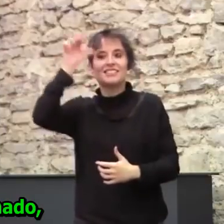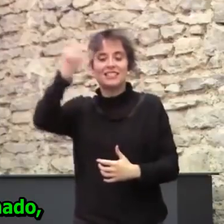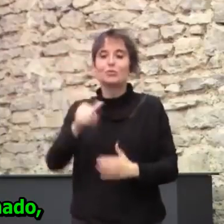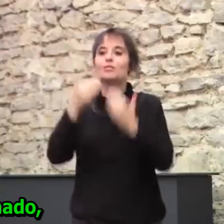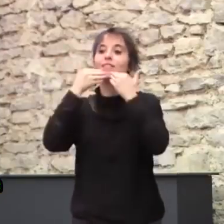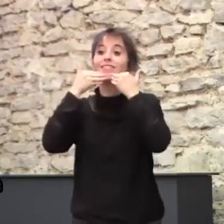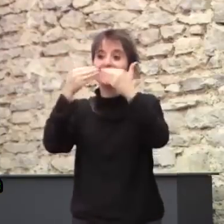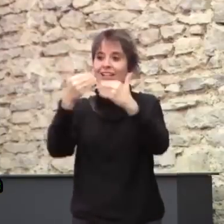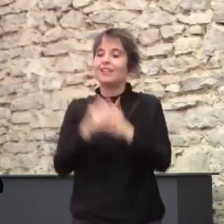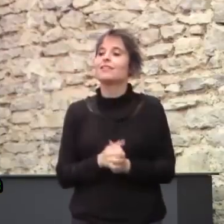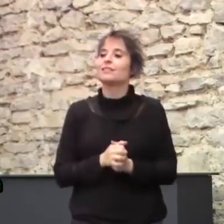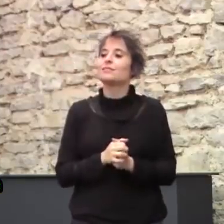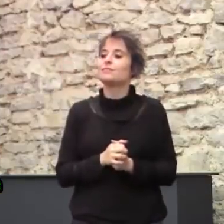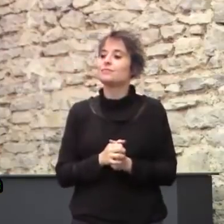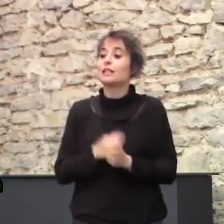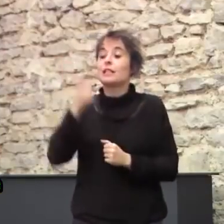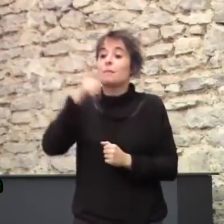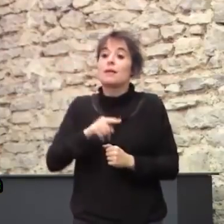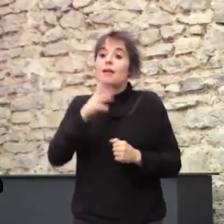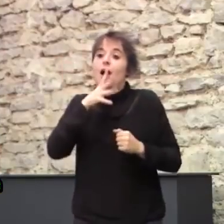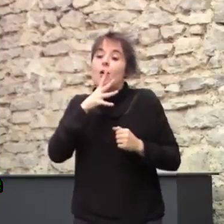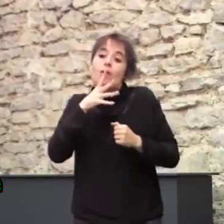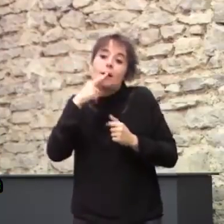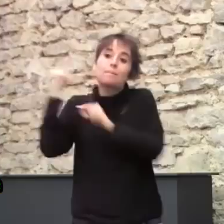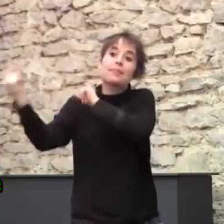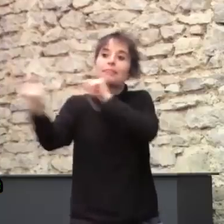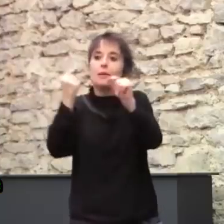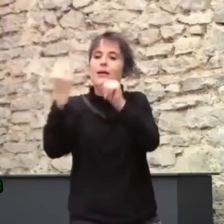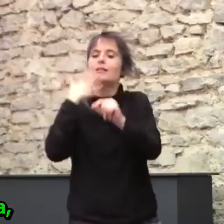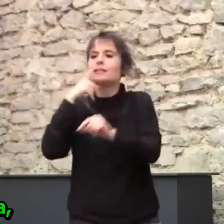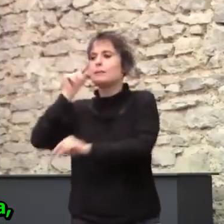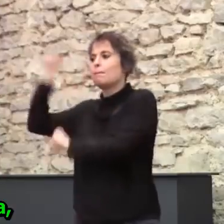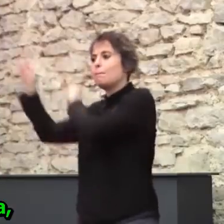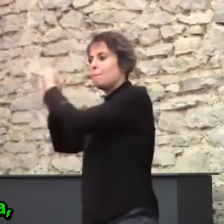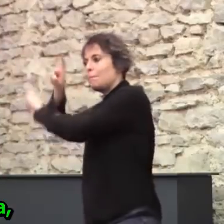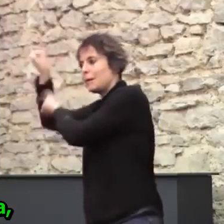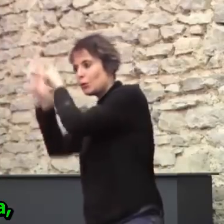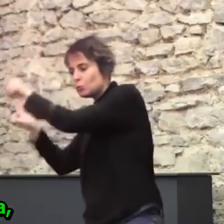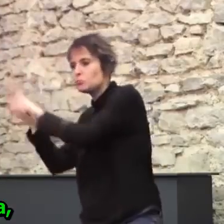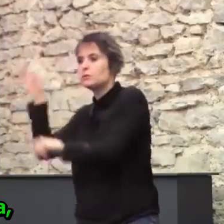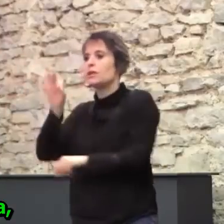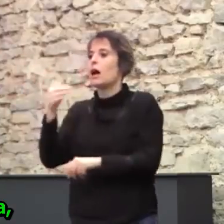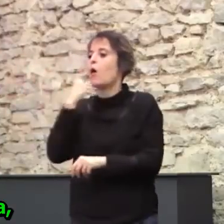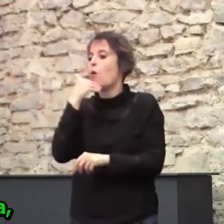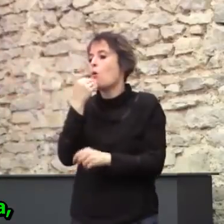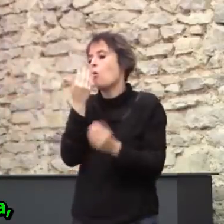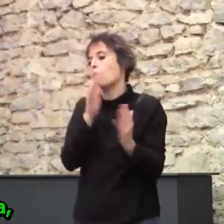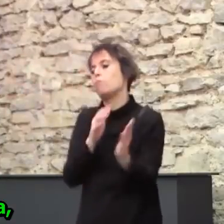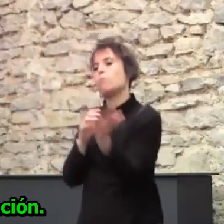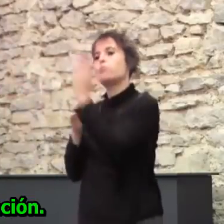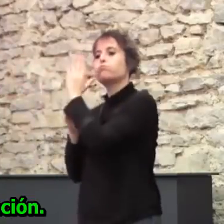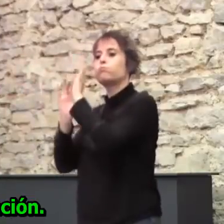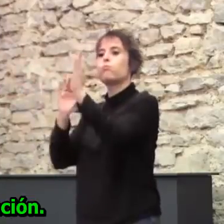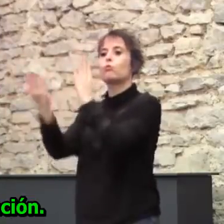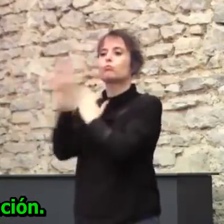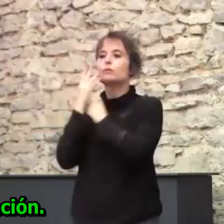habéis escuchado, y también abrir un poco el debate para, si queréis hacer preguntas o plantear cuestiones que no he tratado en la conferencia,